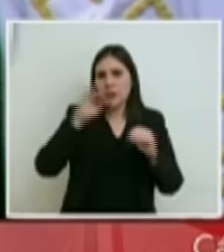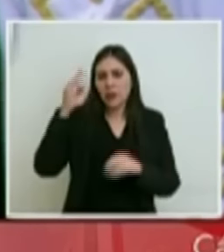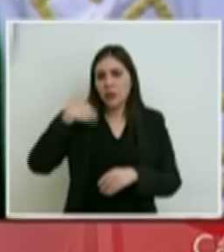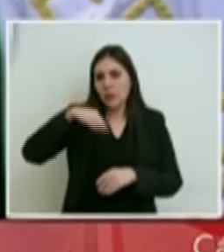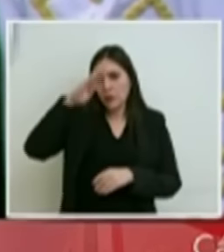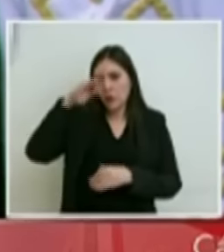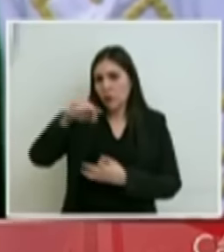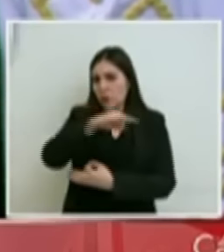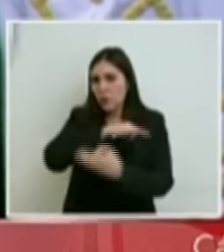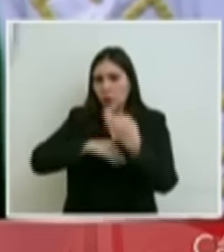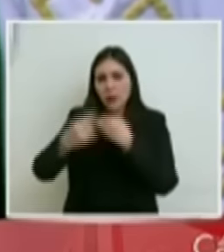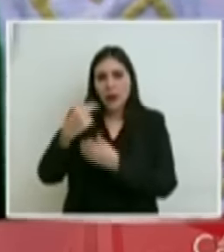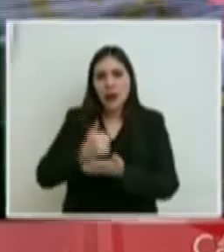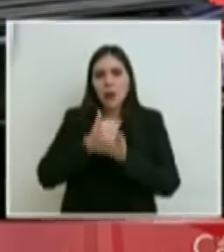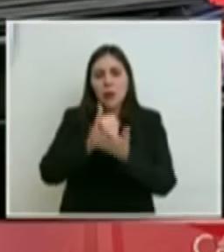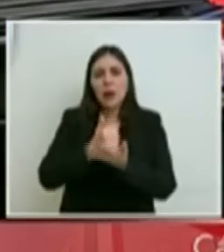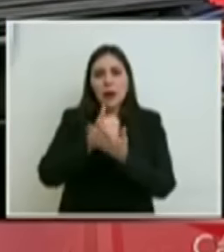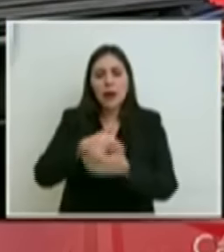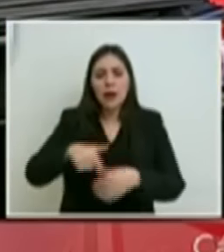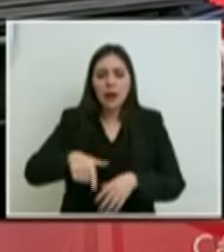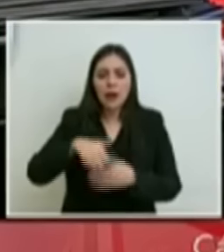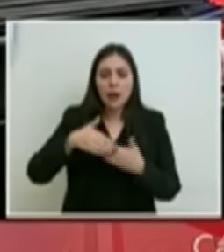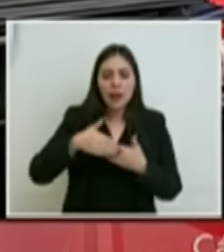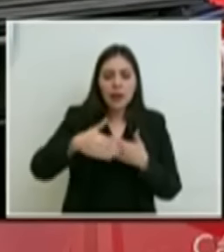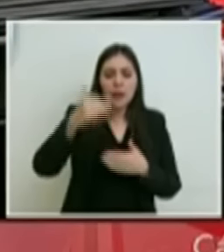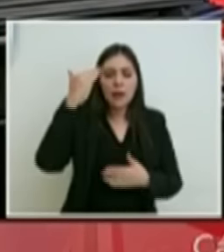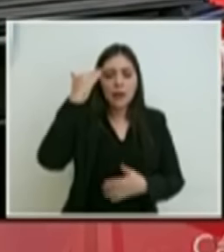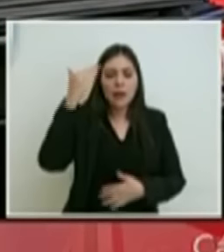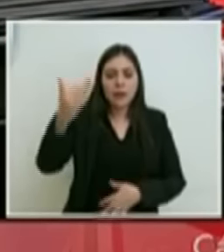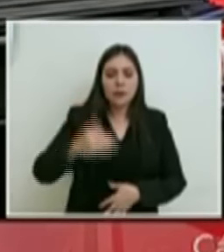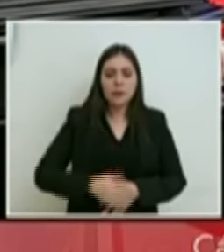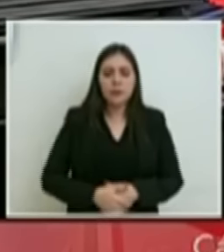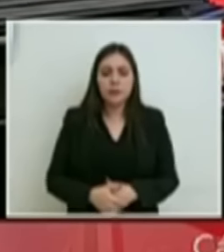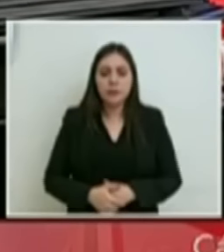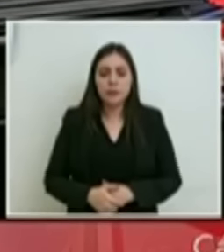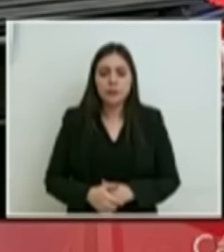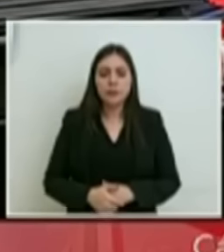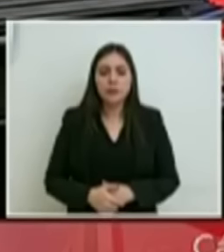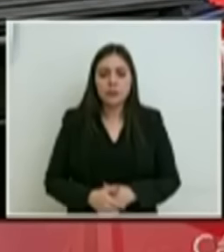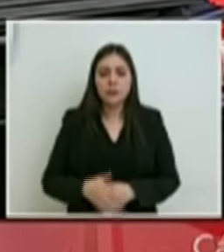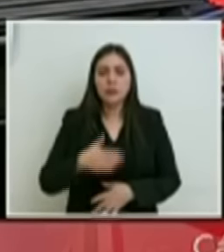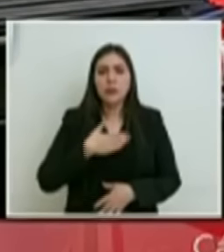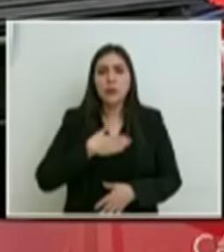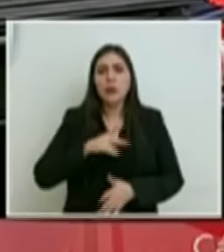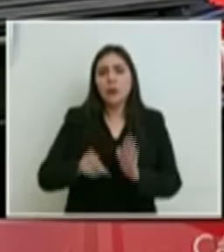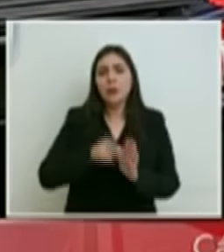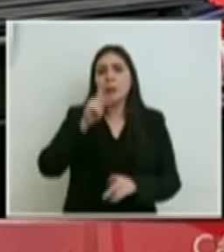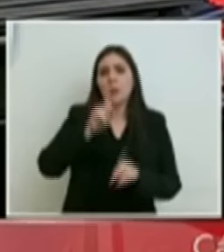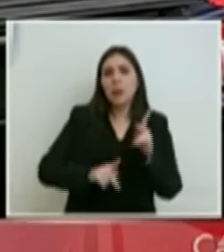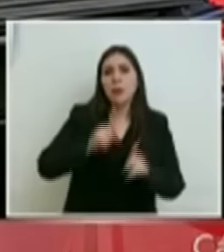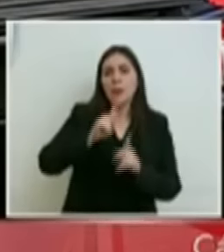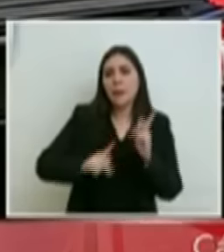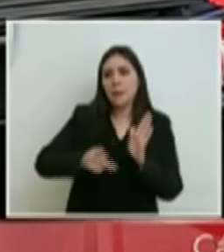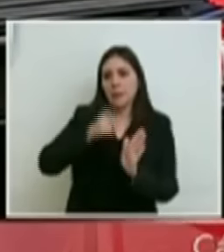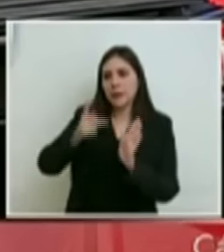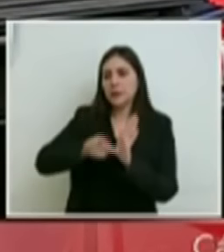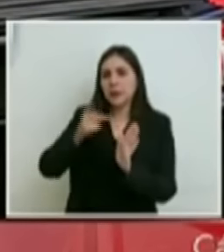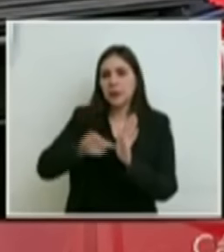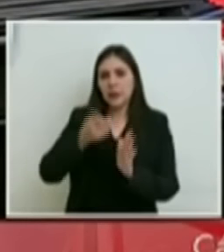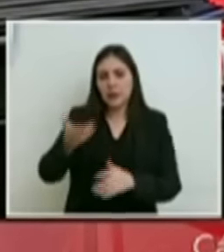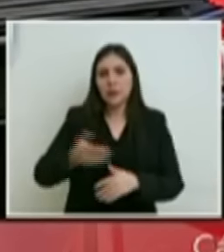un ambiente. Concluir, senador Jones. Le recuerdo, presidente, que fue interrumpido también en varias ocasiones. Sí, pero